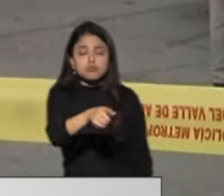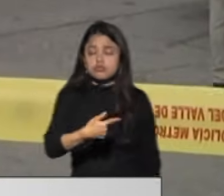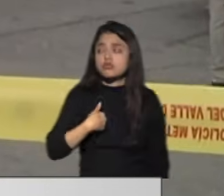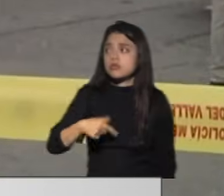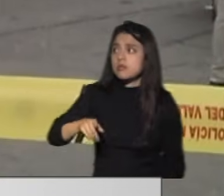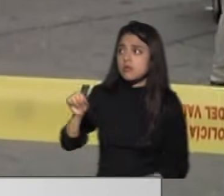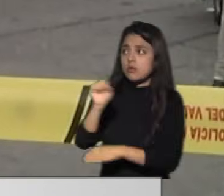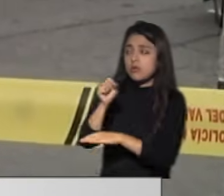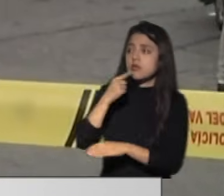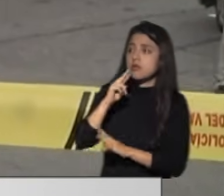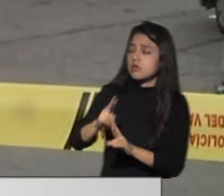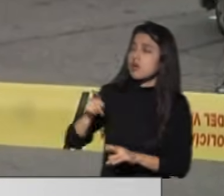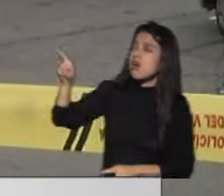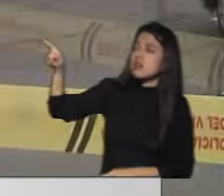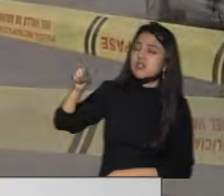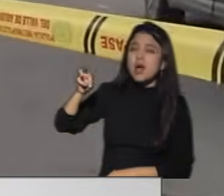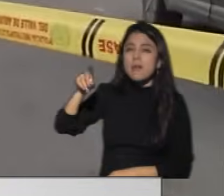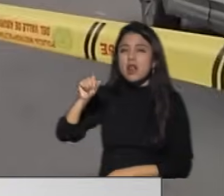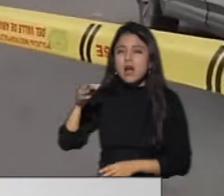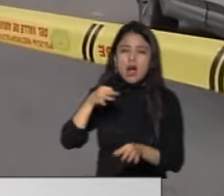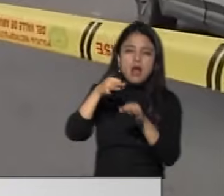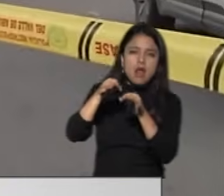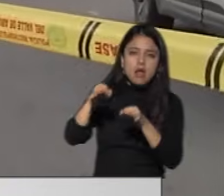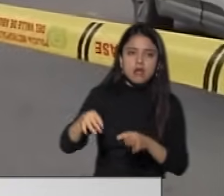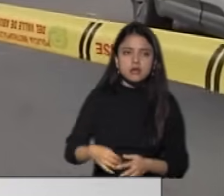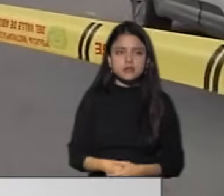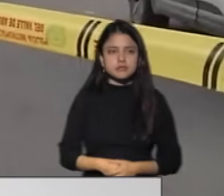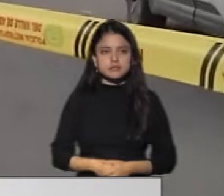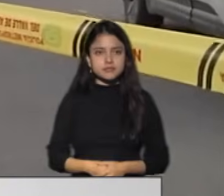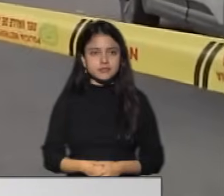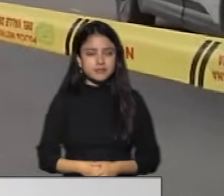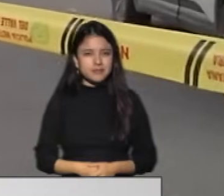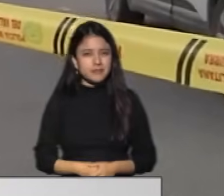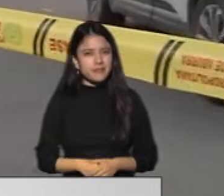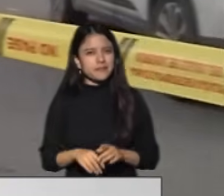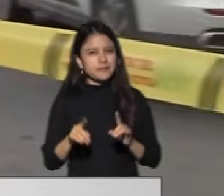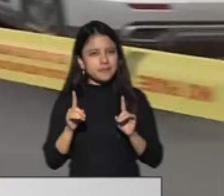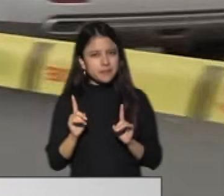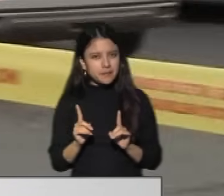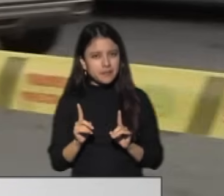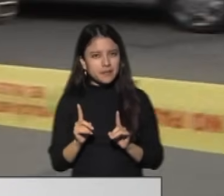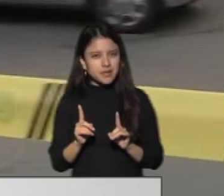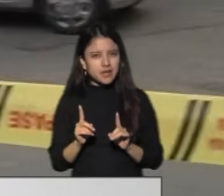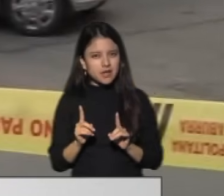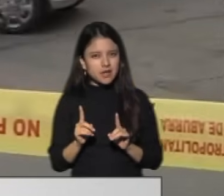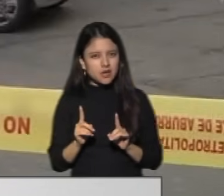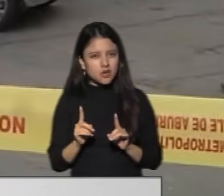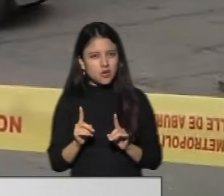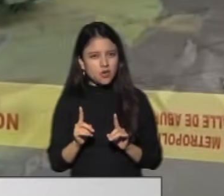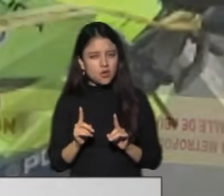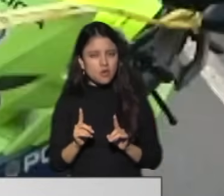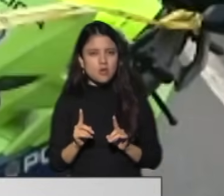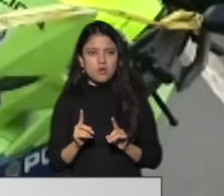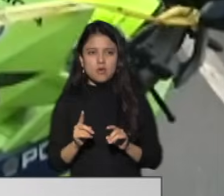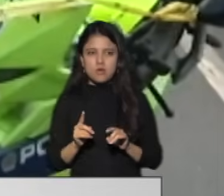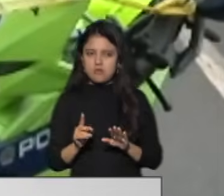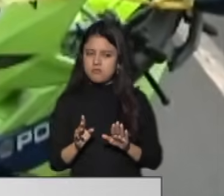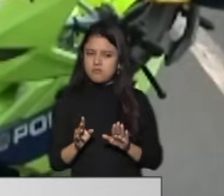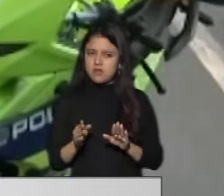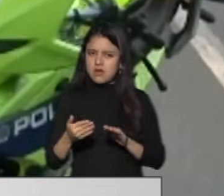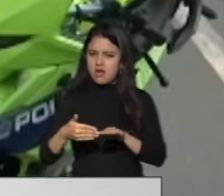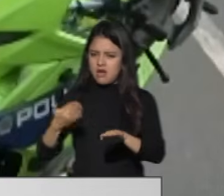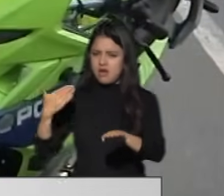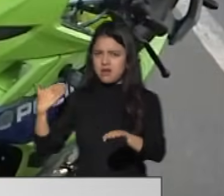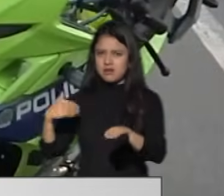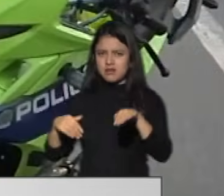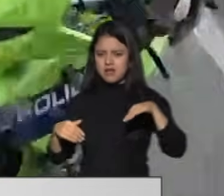parte. Noticentro 1 CMI conoció que unas cuadras atrás fue recuperada una sábana y se investiga si está relacionada